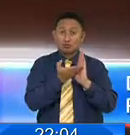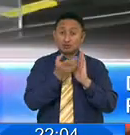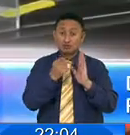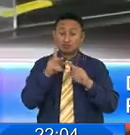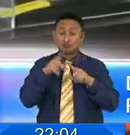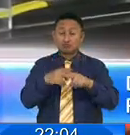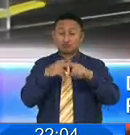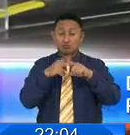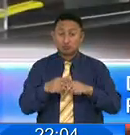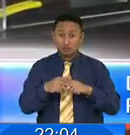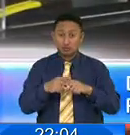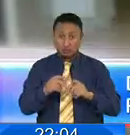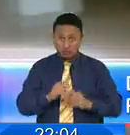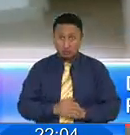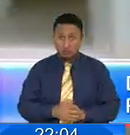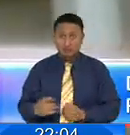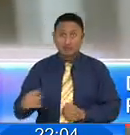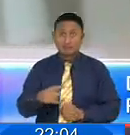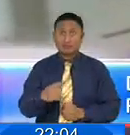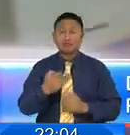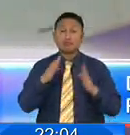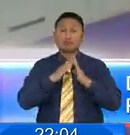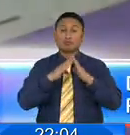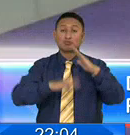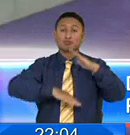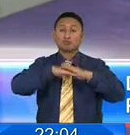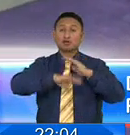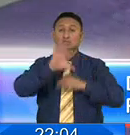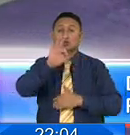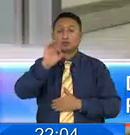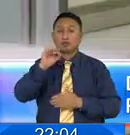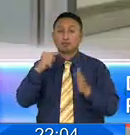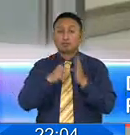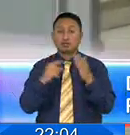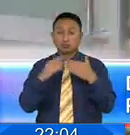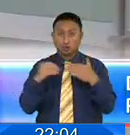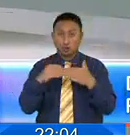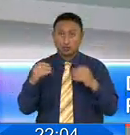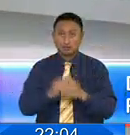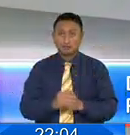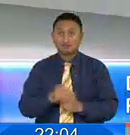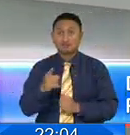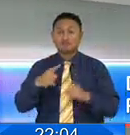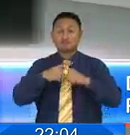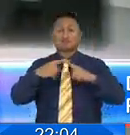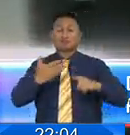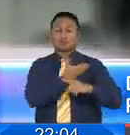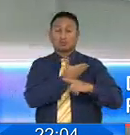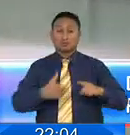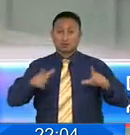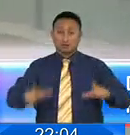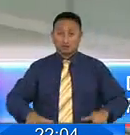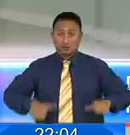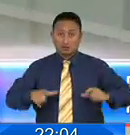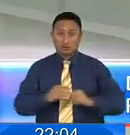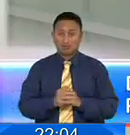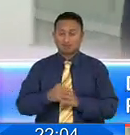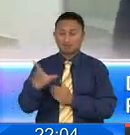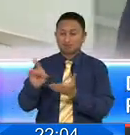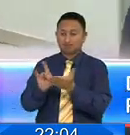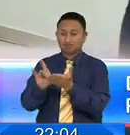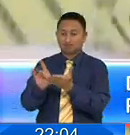préstamos hipotecarios de viviendas hasta 90 mil dólares hizo que el exmandatario Lenín Moreno le destituyera del